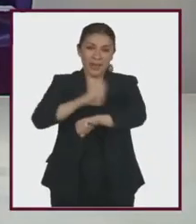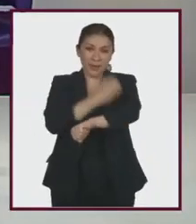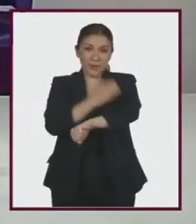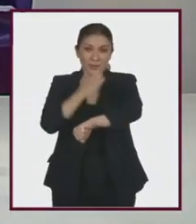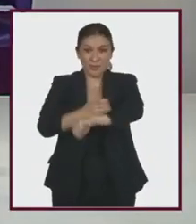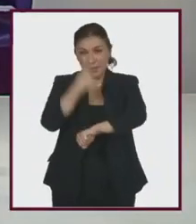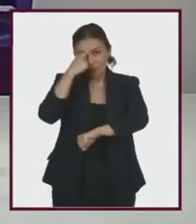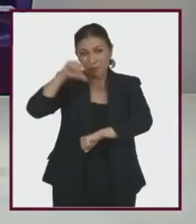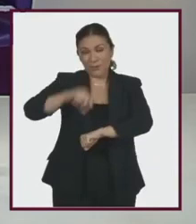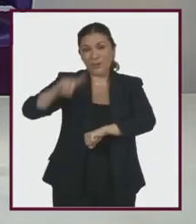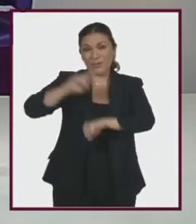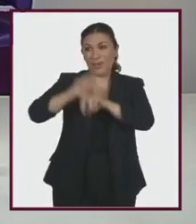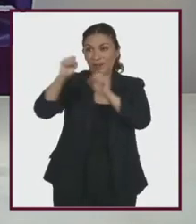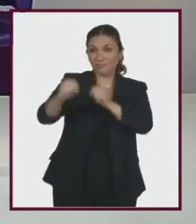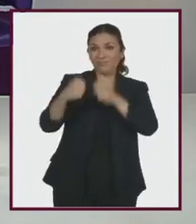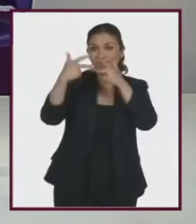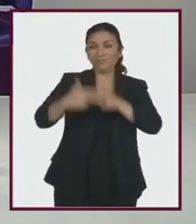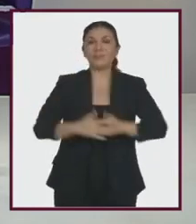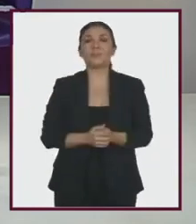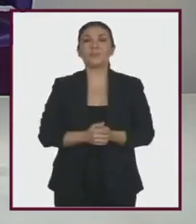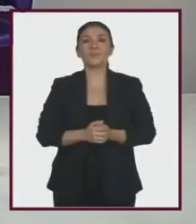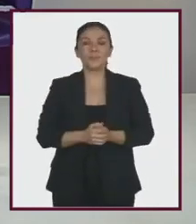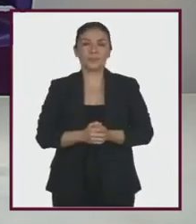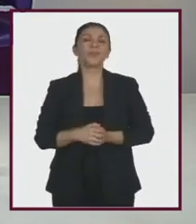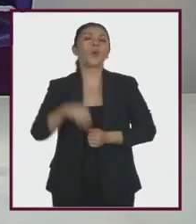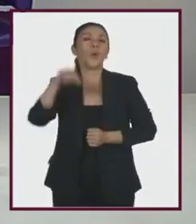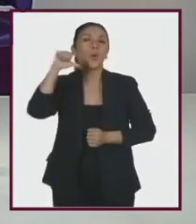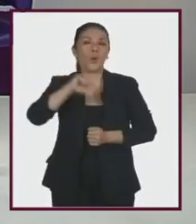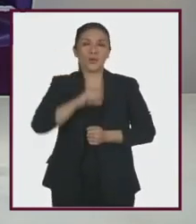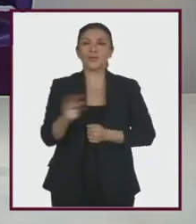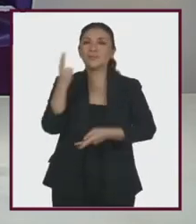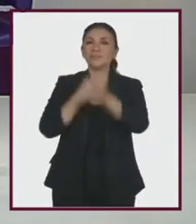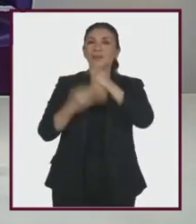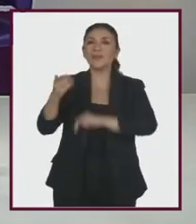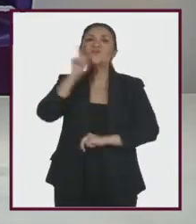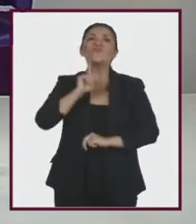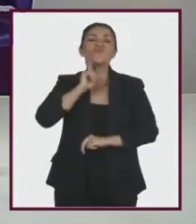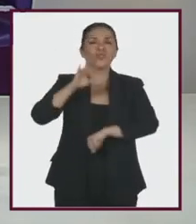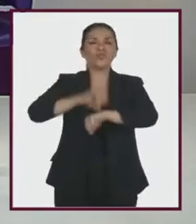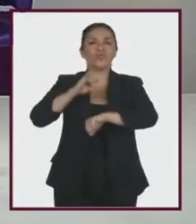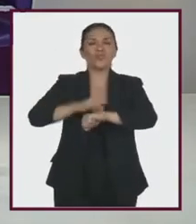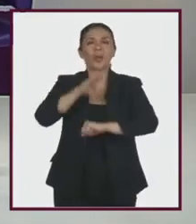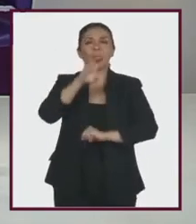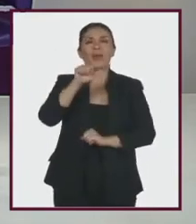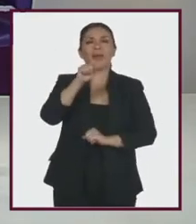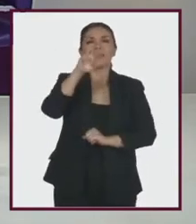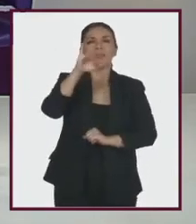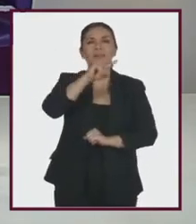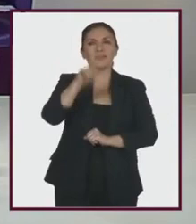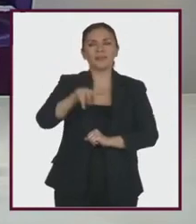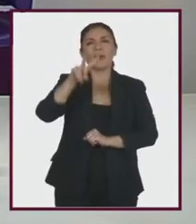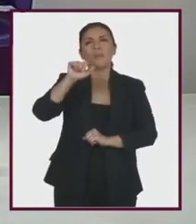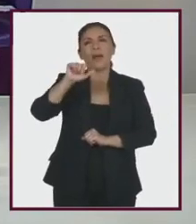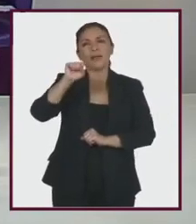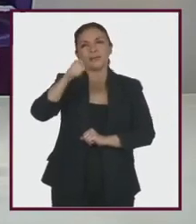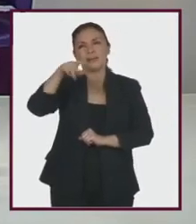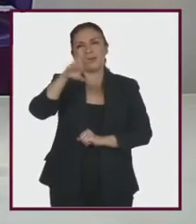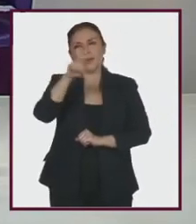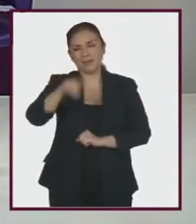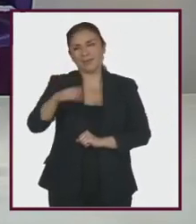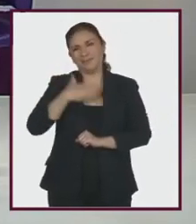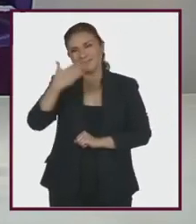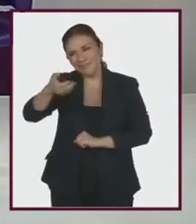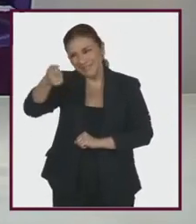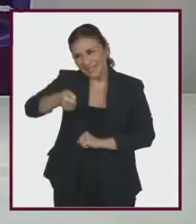esta transmisión. El día de hoy tenemos la presencia de la doctora Beatriz Paulina Vázquez Jaime, a quien saludo